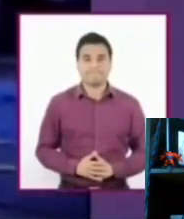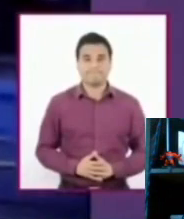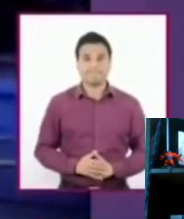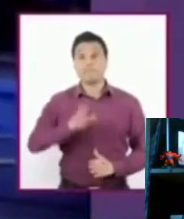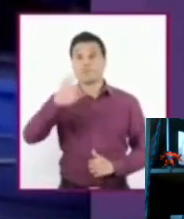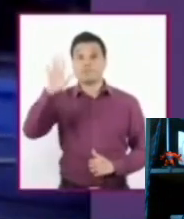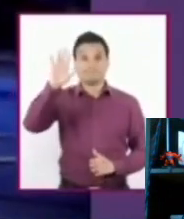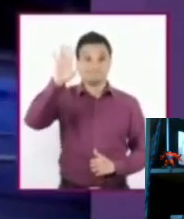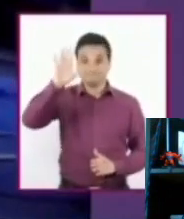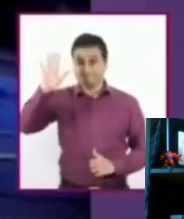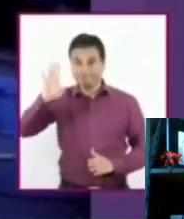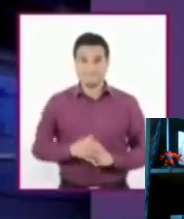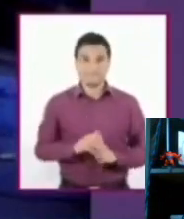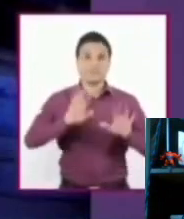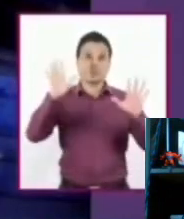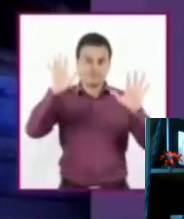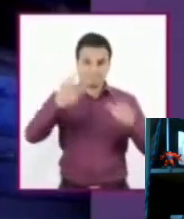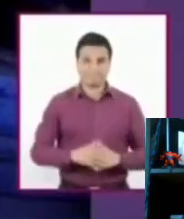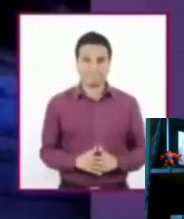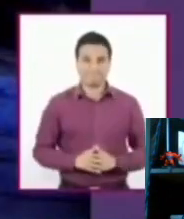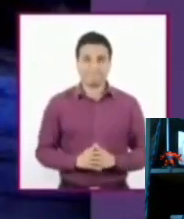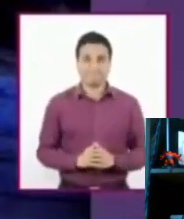probabilidad wright